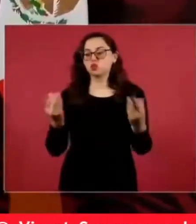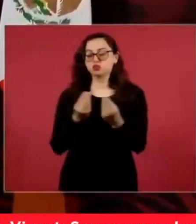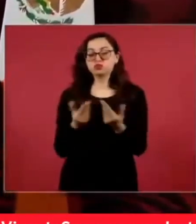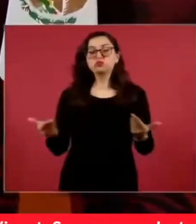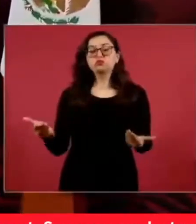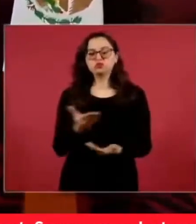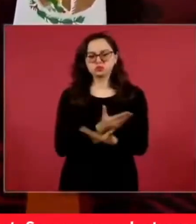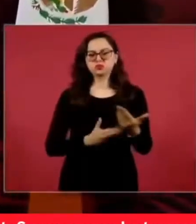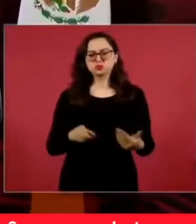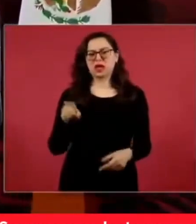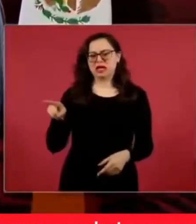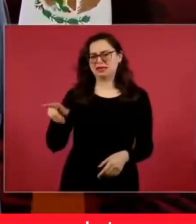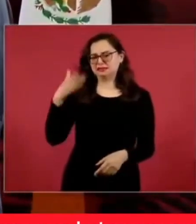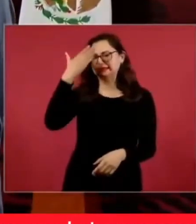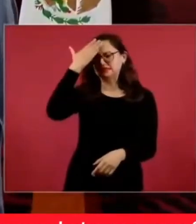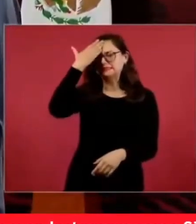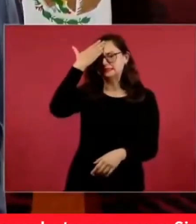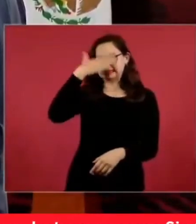Ahora,